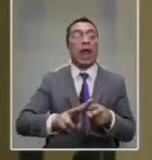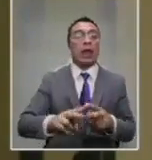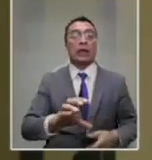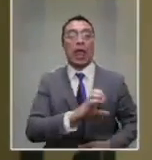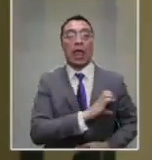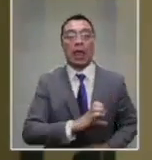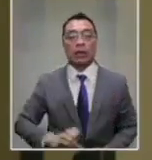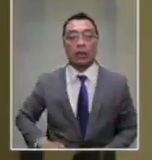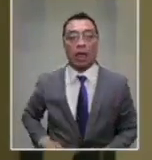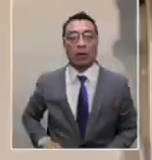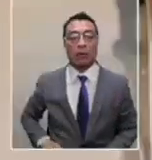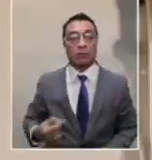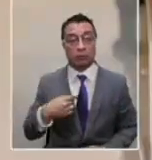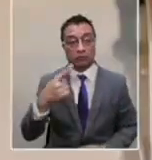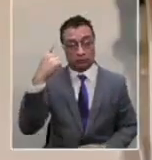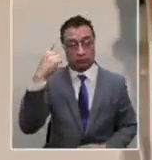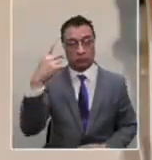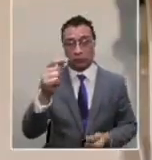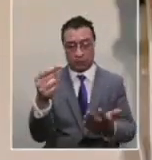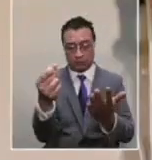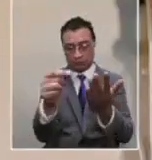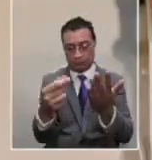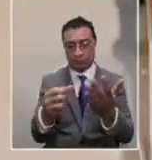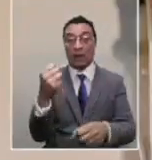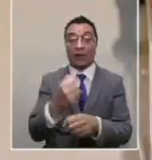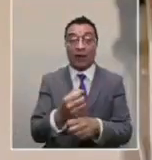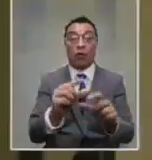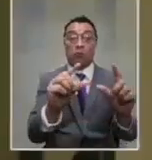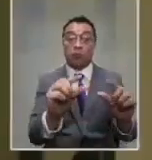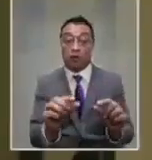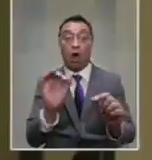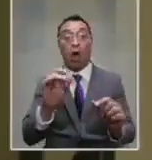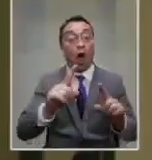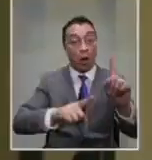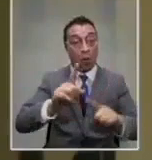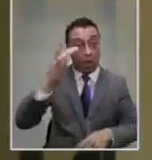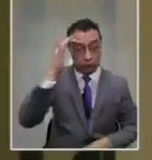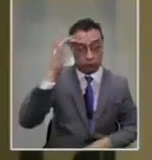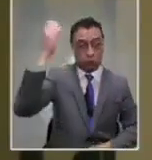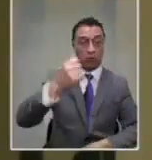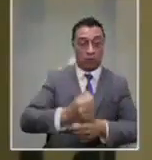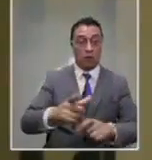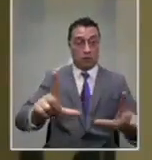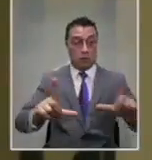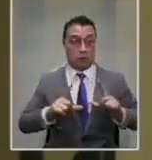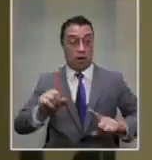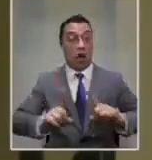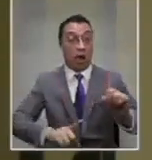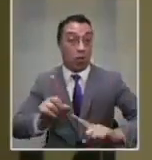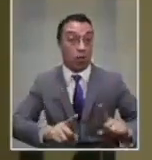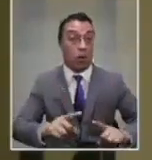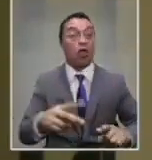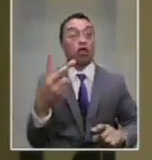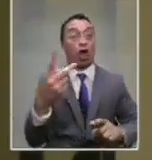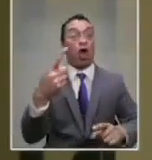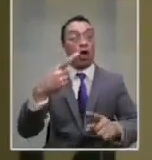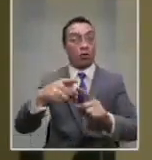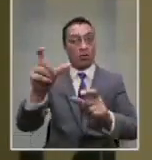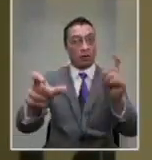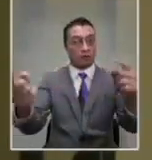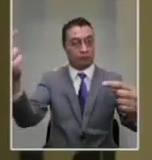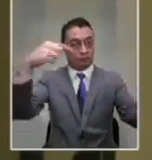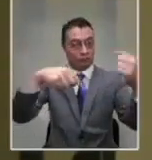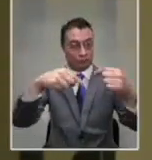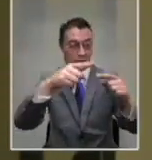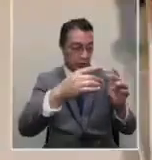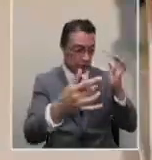Estado? Pienso en los que tienen baja calificación laboral y los que tienen alta calificación laboral. Sí. Hay dos tipos de